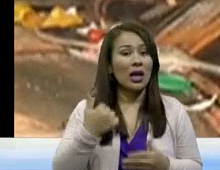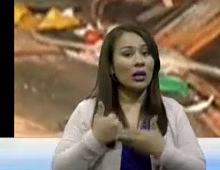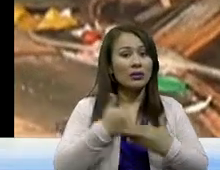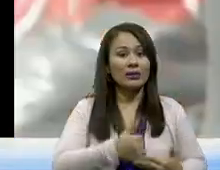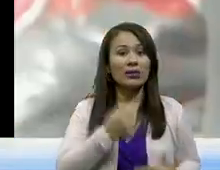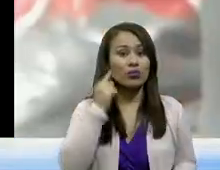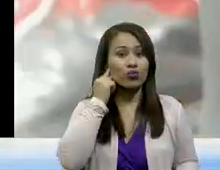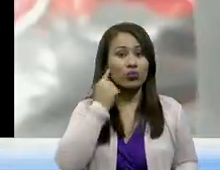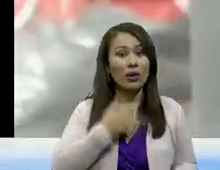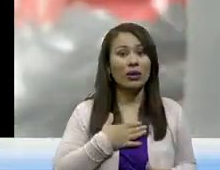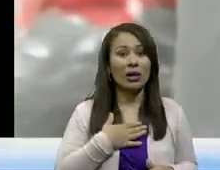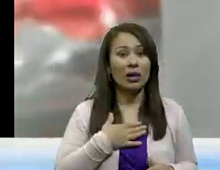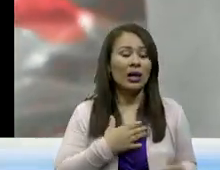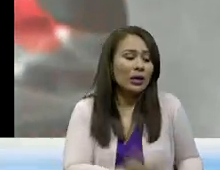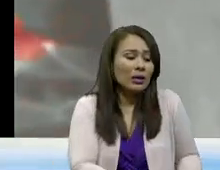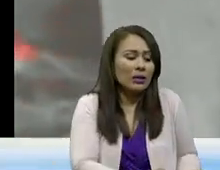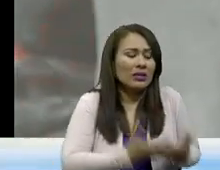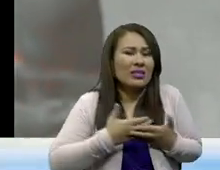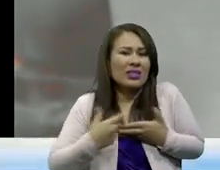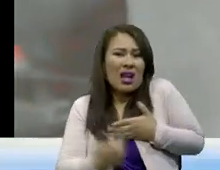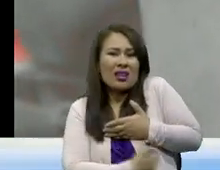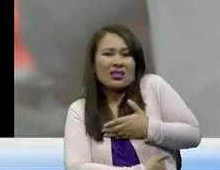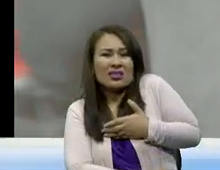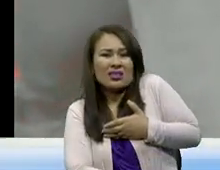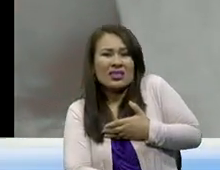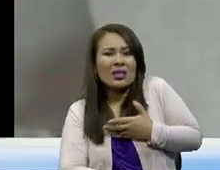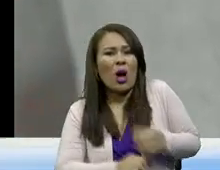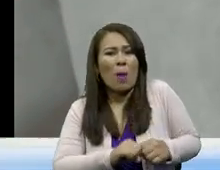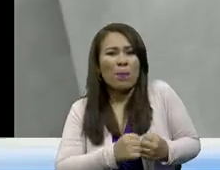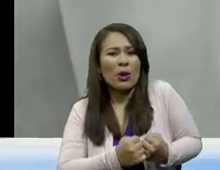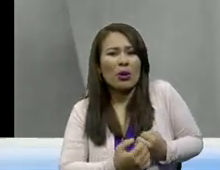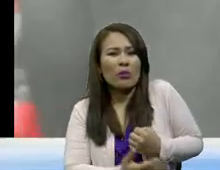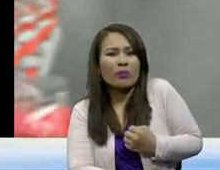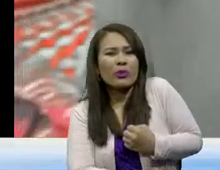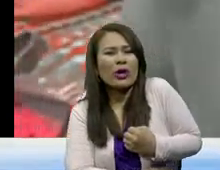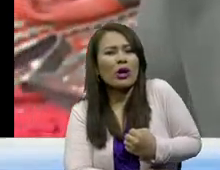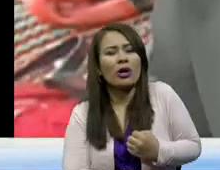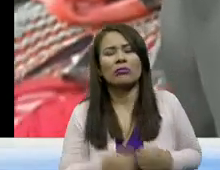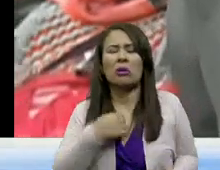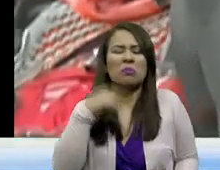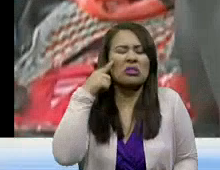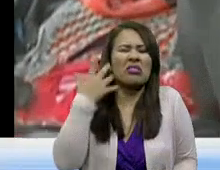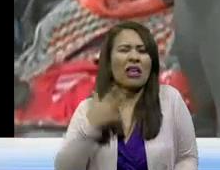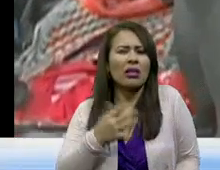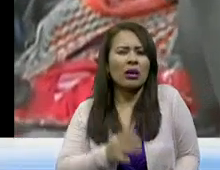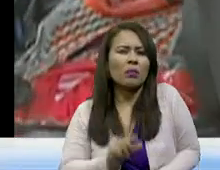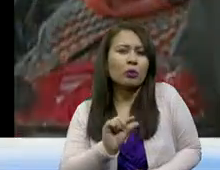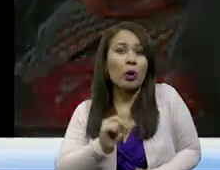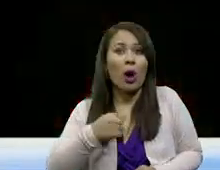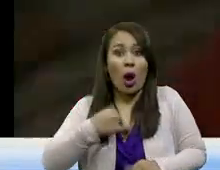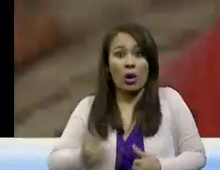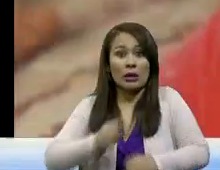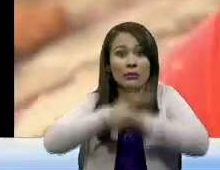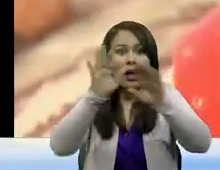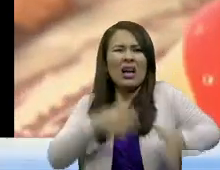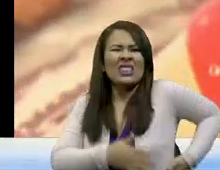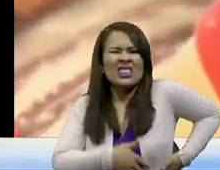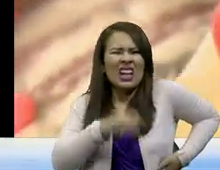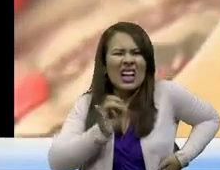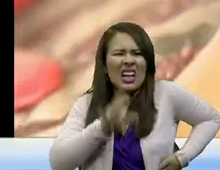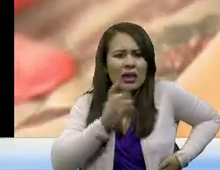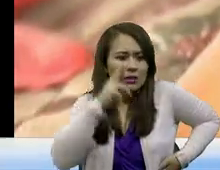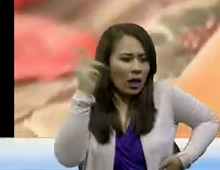me fui con ella y me pegué aquí en la costilla y todo esto. Pero como estaba asustado, no sentía el dolor, ya a hora de día me di cuenta de que tenía esto. Me quita